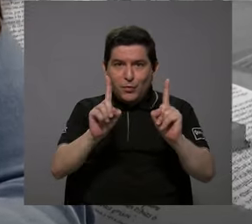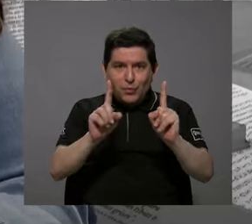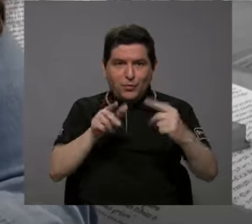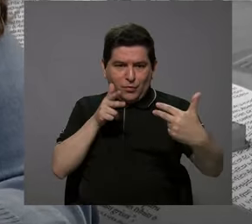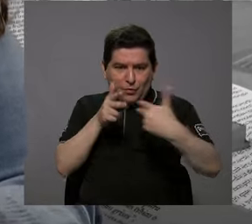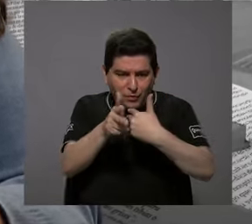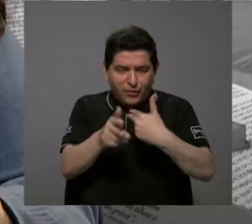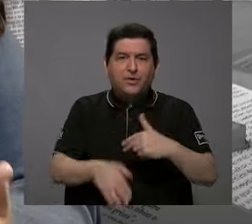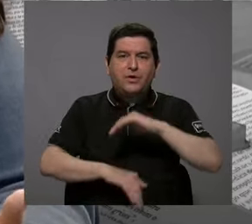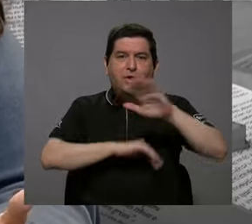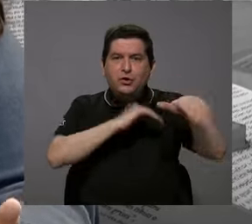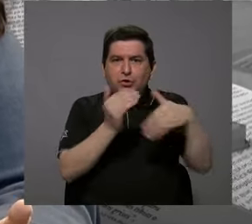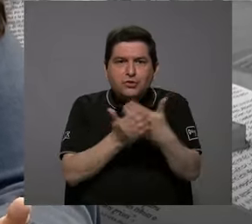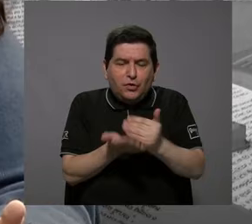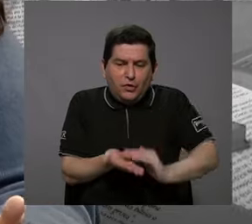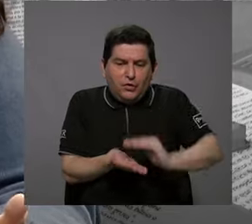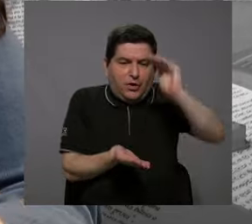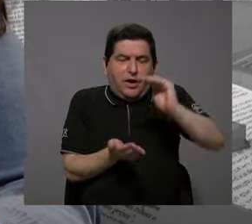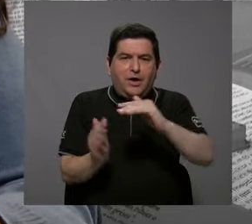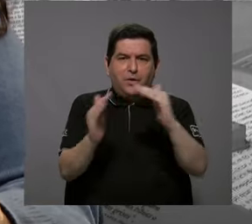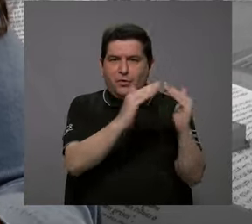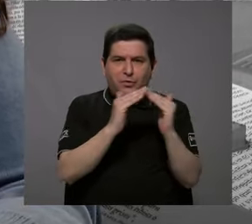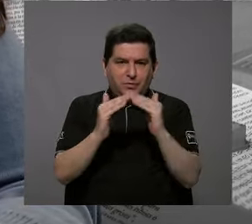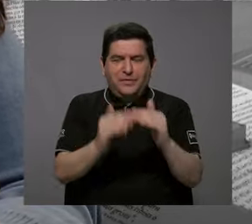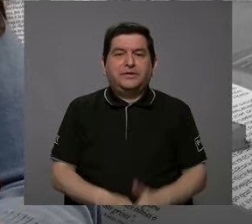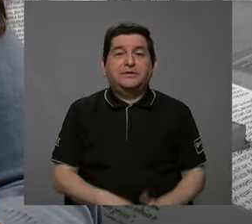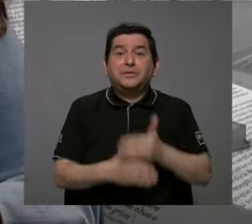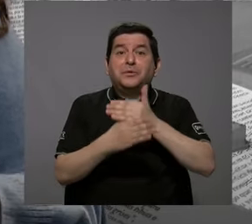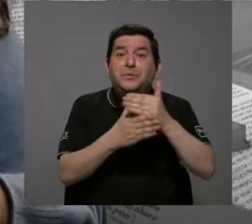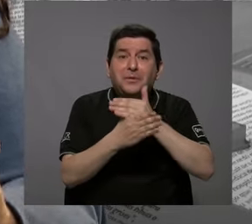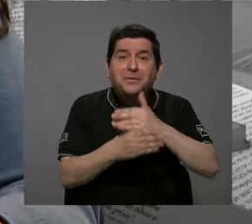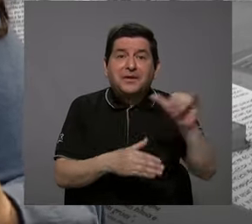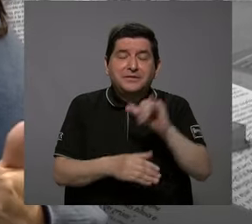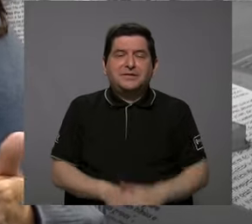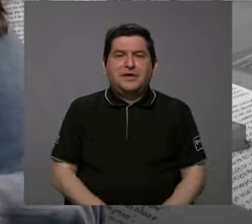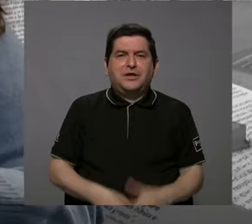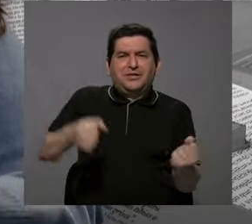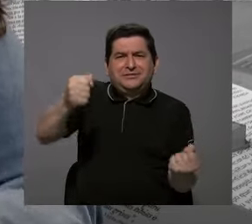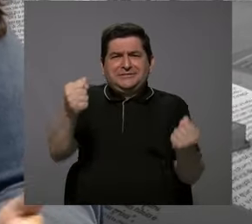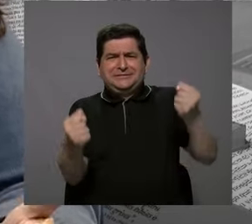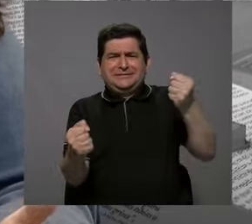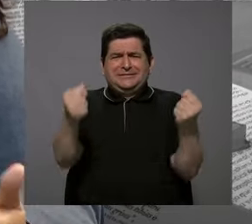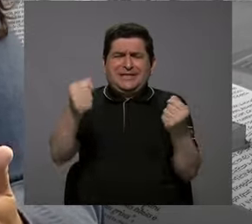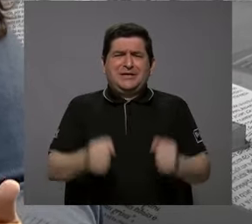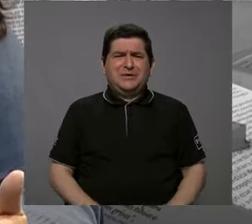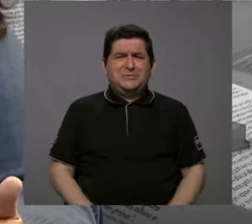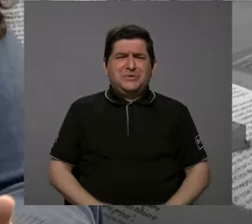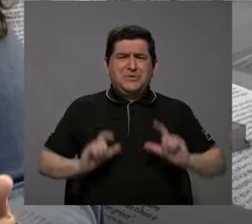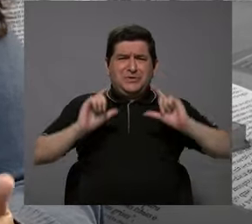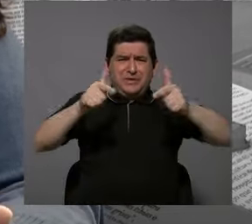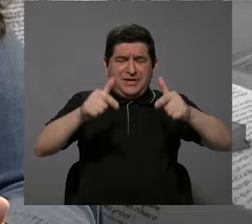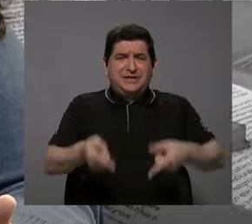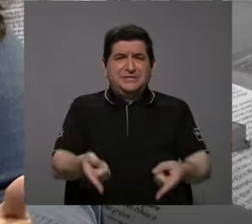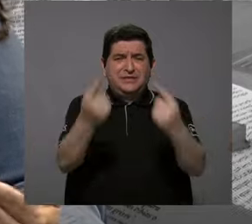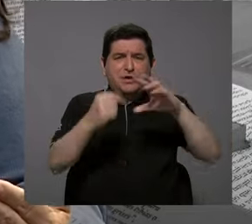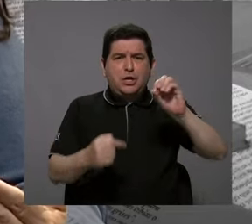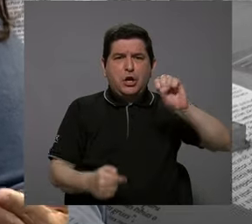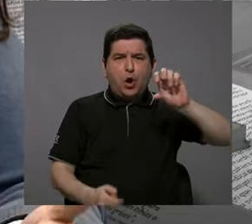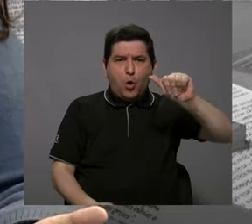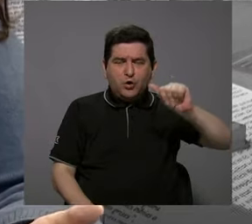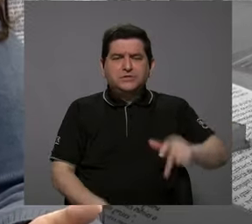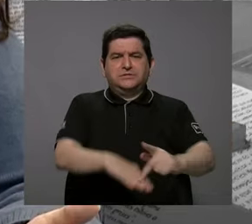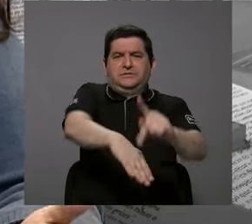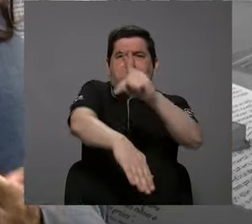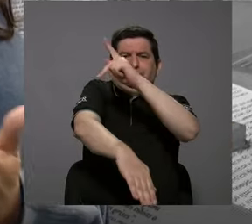ahora además de todo el aumento de población Comparte el tránsito con camiones de basura que vienen desde Osa desde